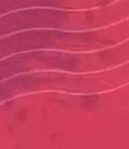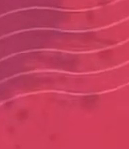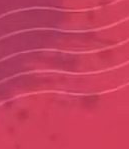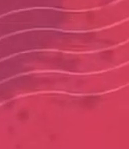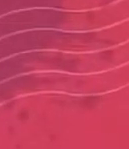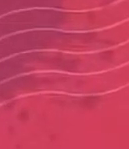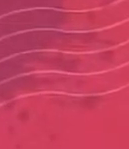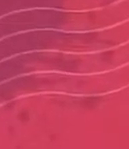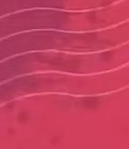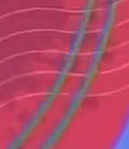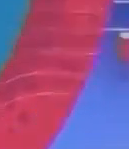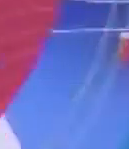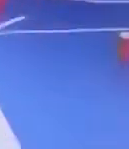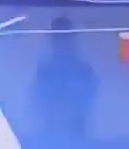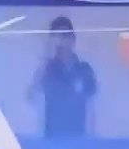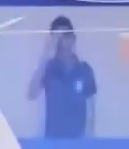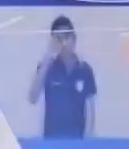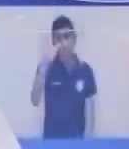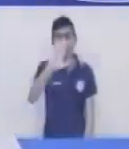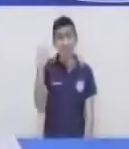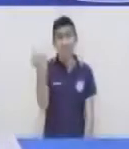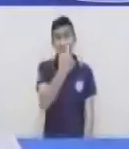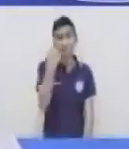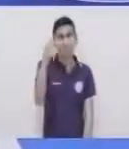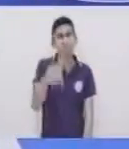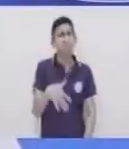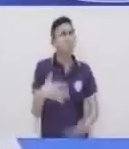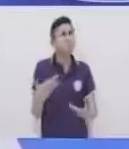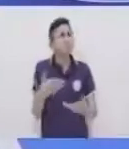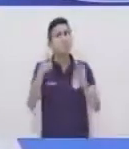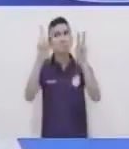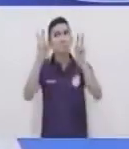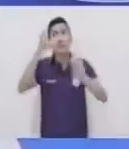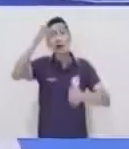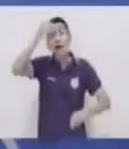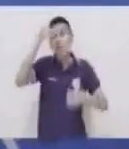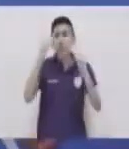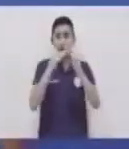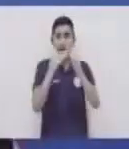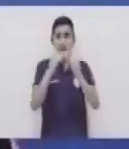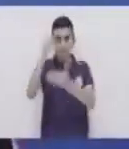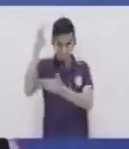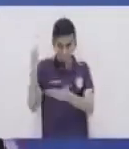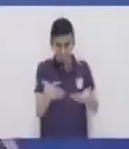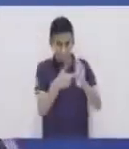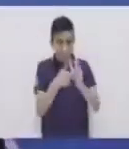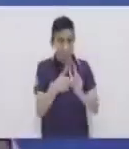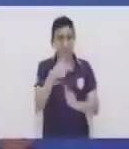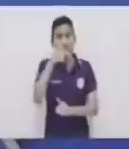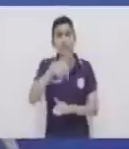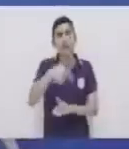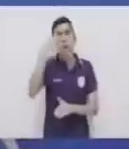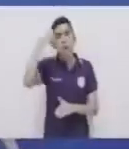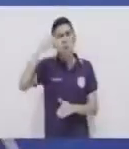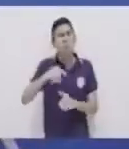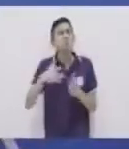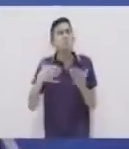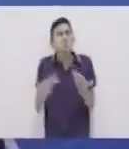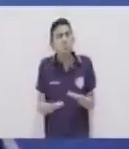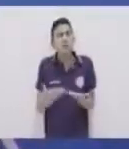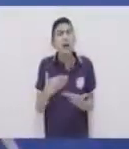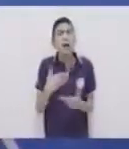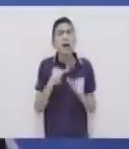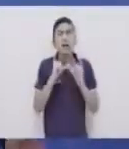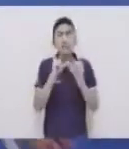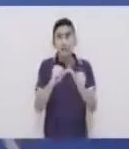Física. Hola chicos, estamos en un segmento más de Aprendo en Casa. Bienvenidos. El día de hoy vamos